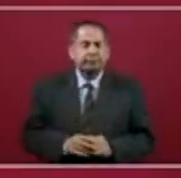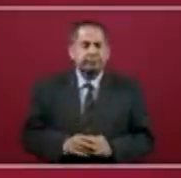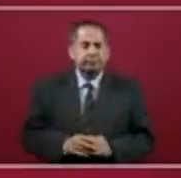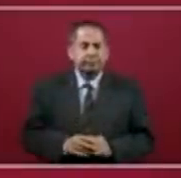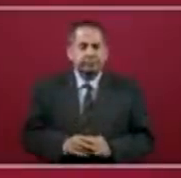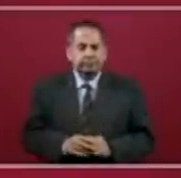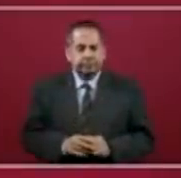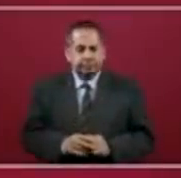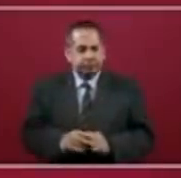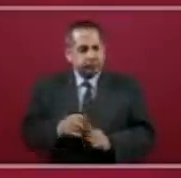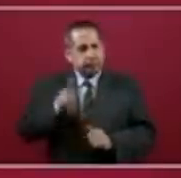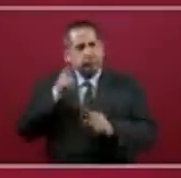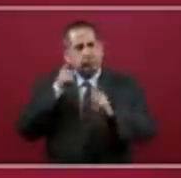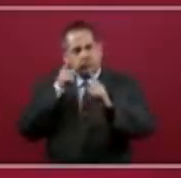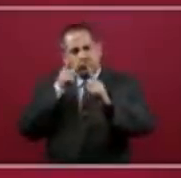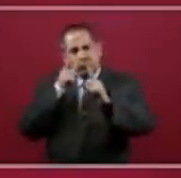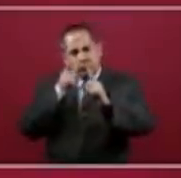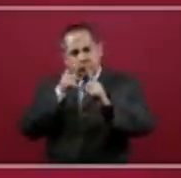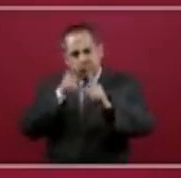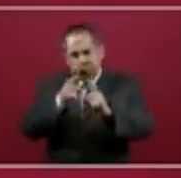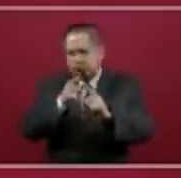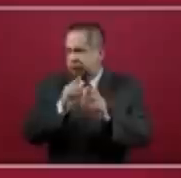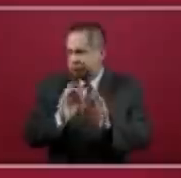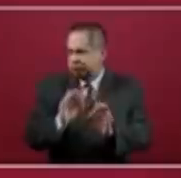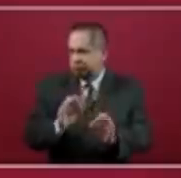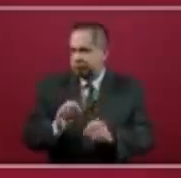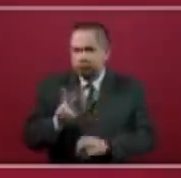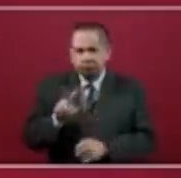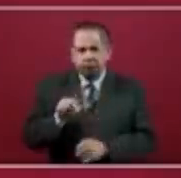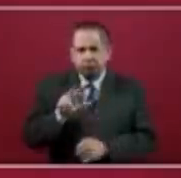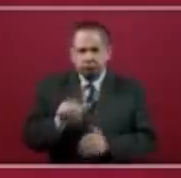estamos logrando el propósito de que